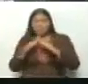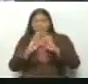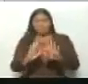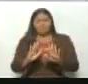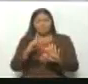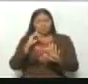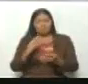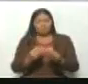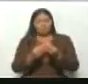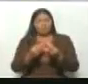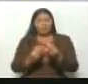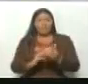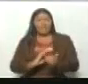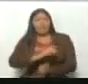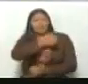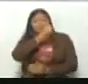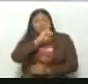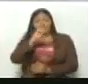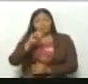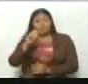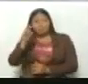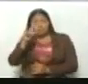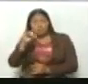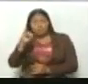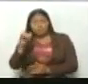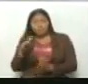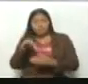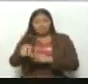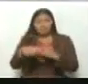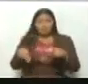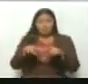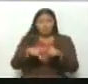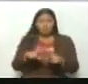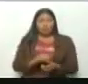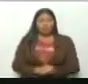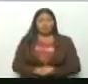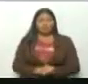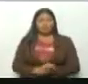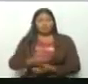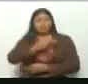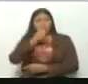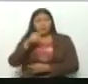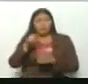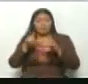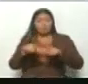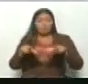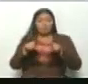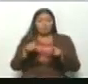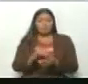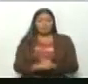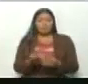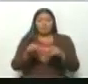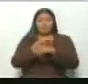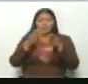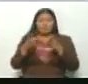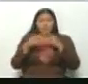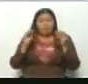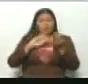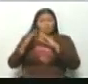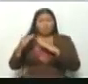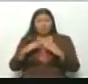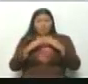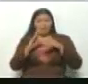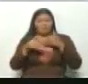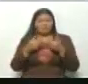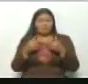el comandante, el jefe, la SODI, el jefe de infraestructura del estado, la autoridad única de la zona educativa, el gobernador, había todo un despliegue de la comunidad, estaban